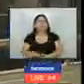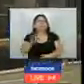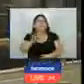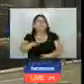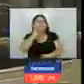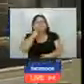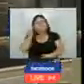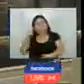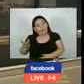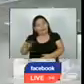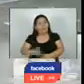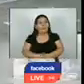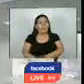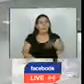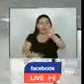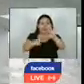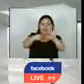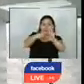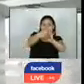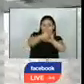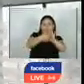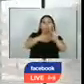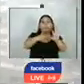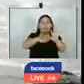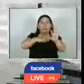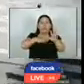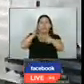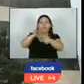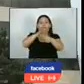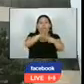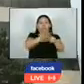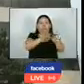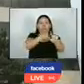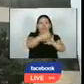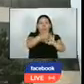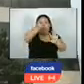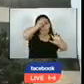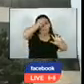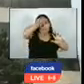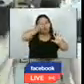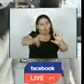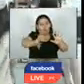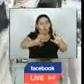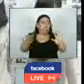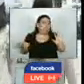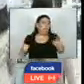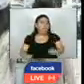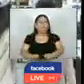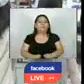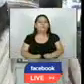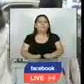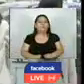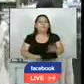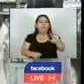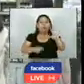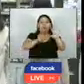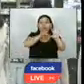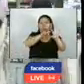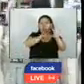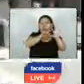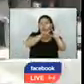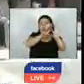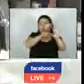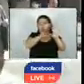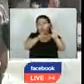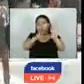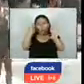Mire, en realidad, de los 5 magistrados propietarios que debemos definir la votación, Dos